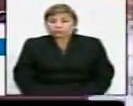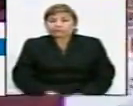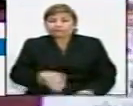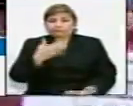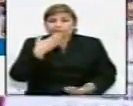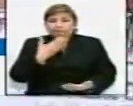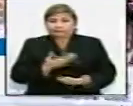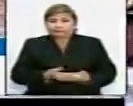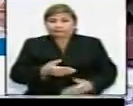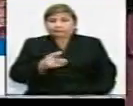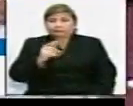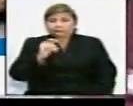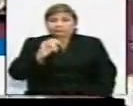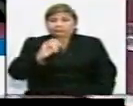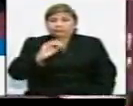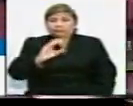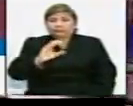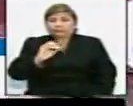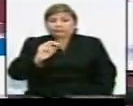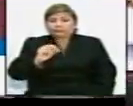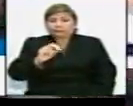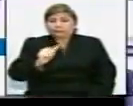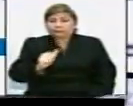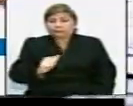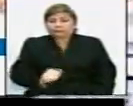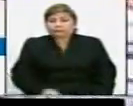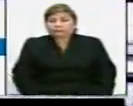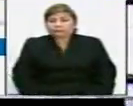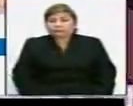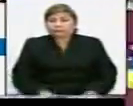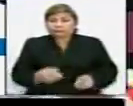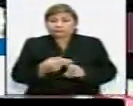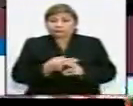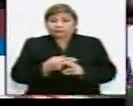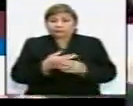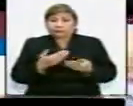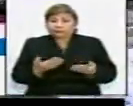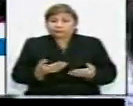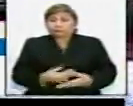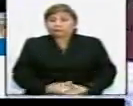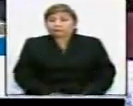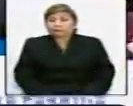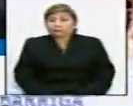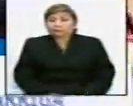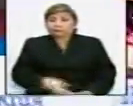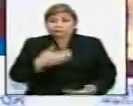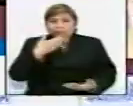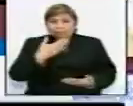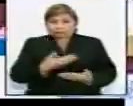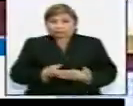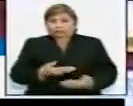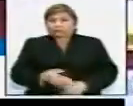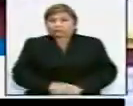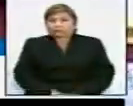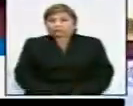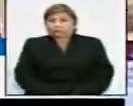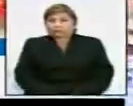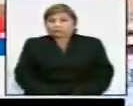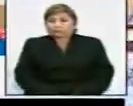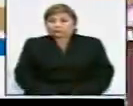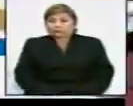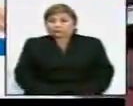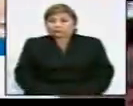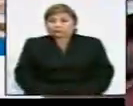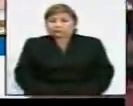Gracias. Doctor Ticona, para que pueda concluir, muy breve, congresista Costa, por favor. Gracias, doctor. Dilucidado el